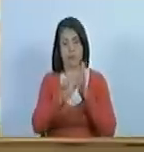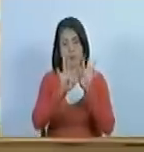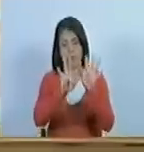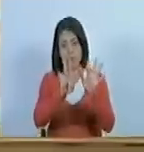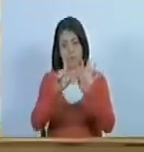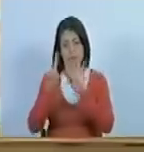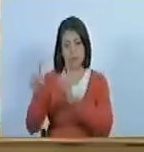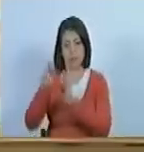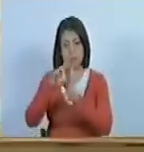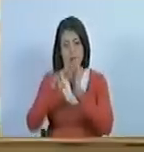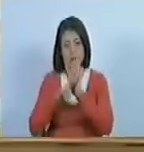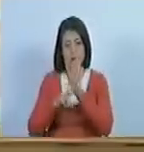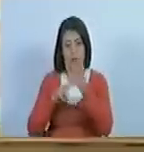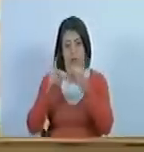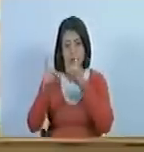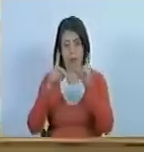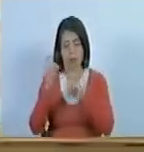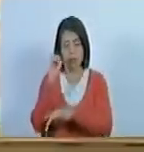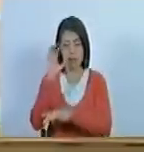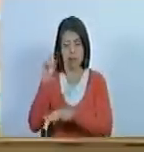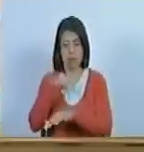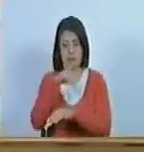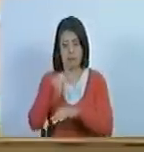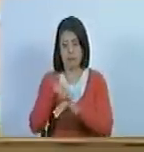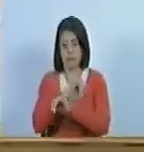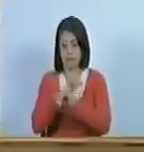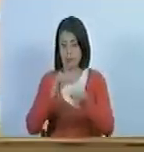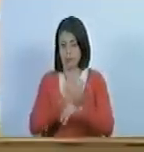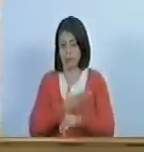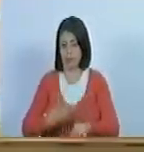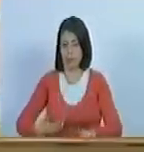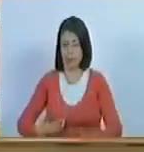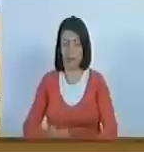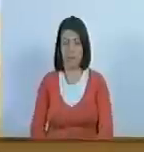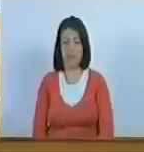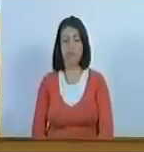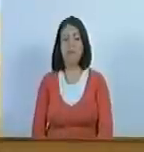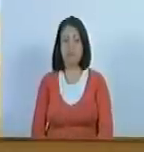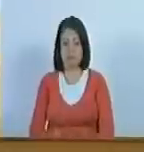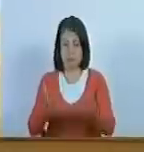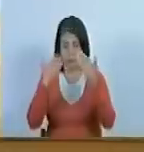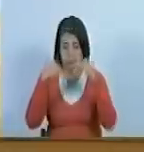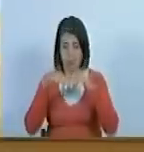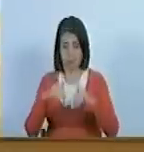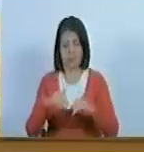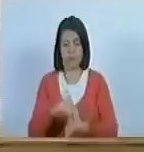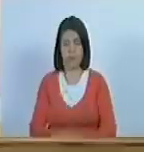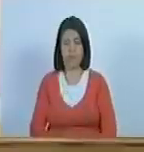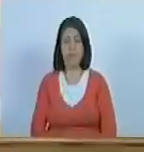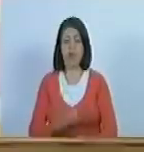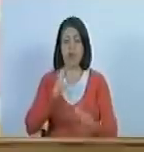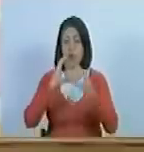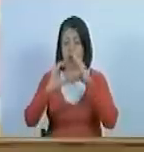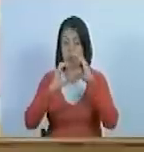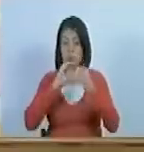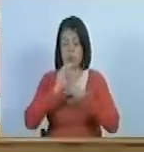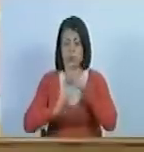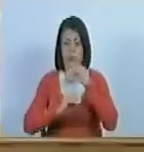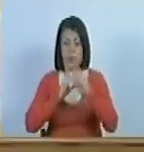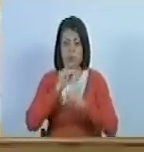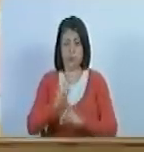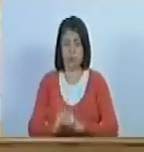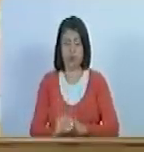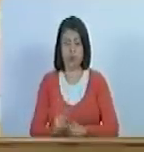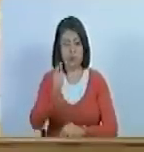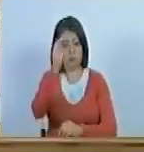96 del reglamento interior y de debates de la Asamblea Nacional. Es todo, señor presidente. En cuenta, secretaria. Siguiente. Comunicación suscrita